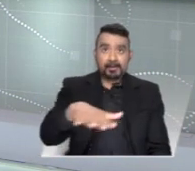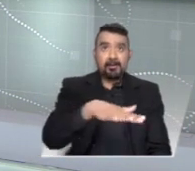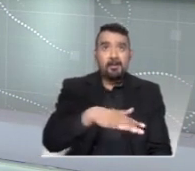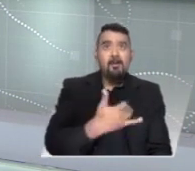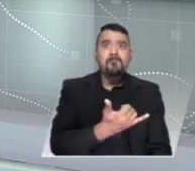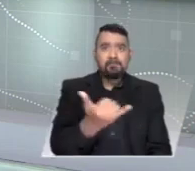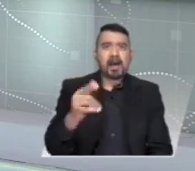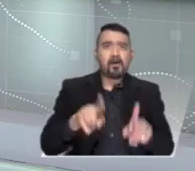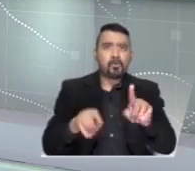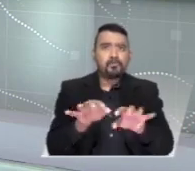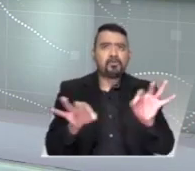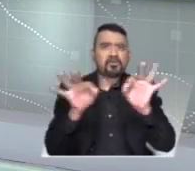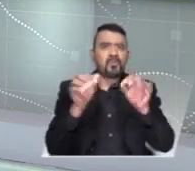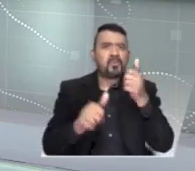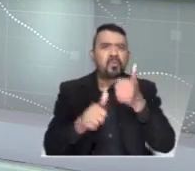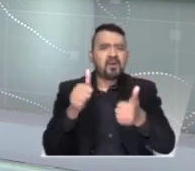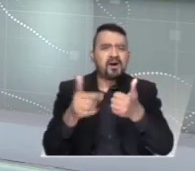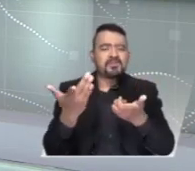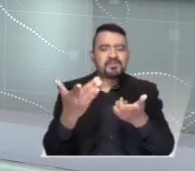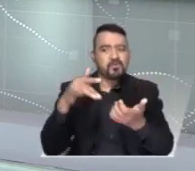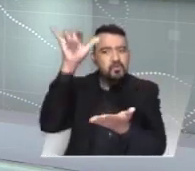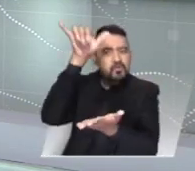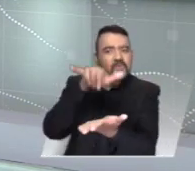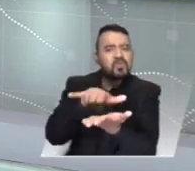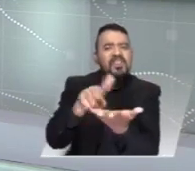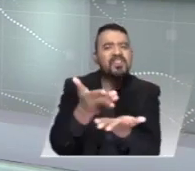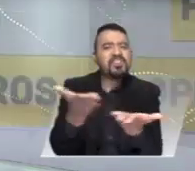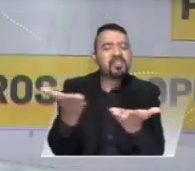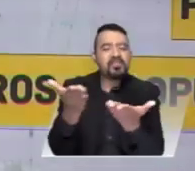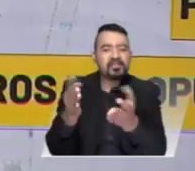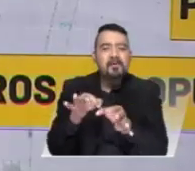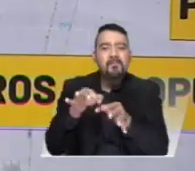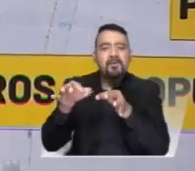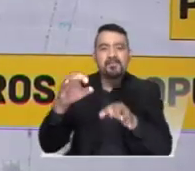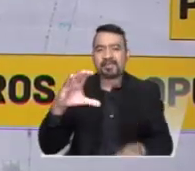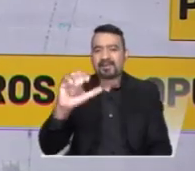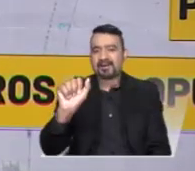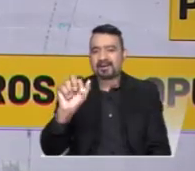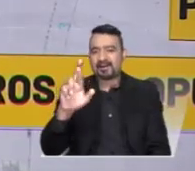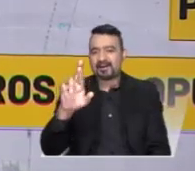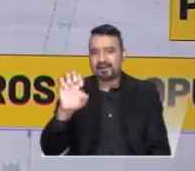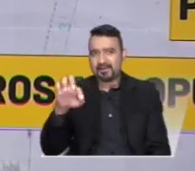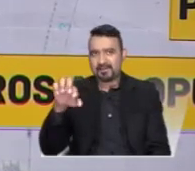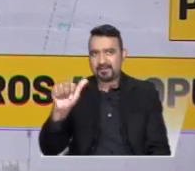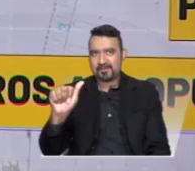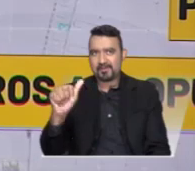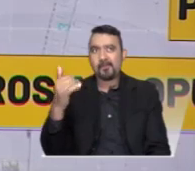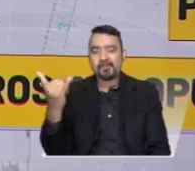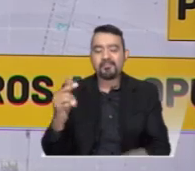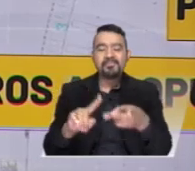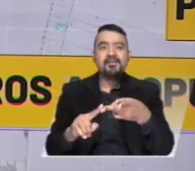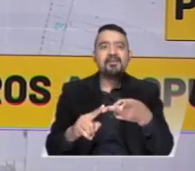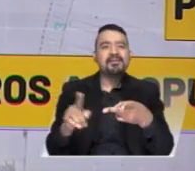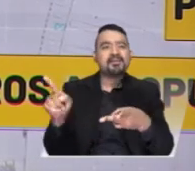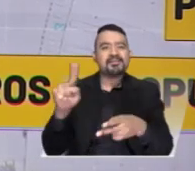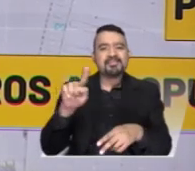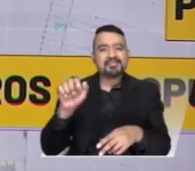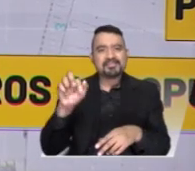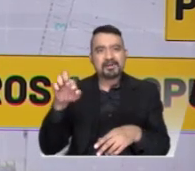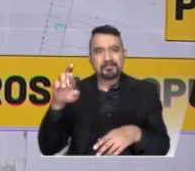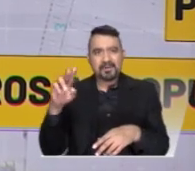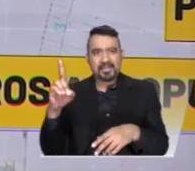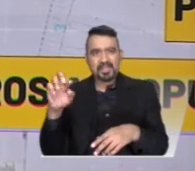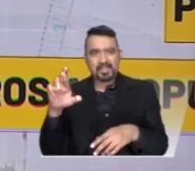entonces, comenzamos con el de Carepa, que presenta servicio para vuelos comerciales, el de San Pedro de Urabá, que recibe